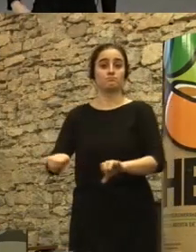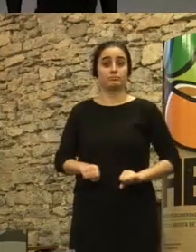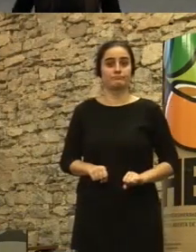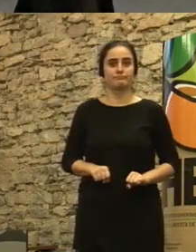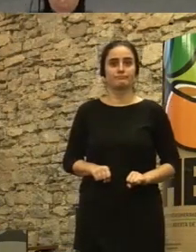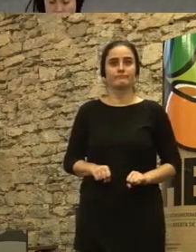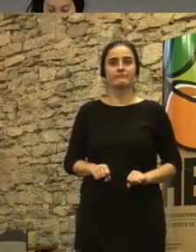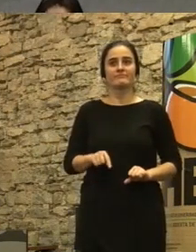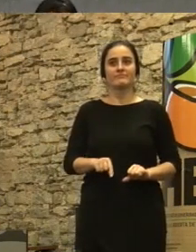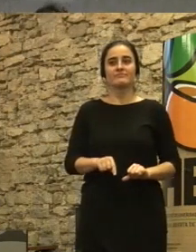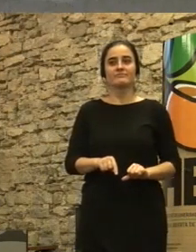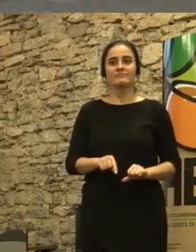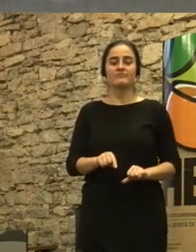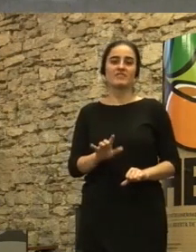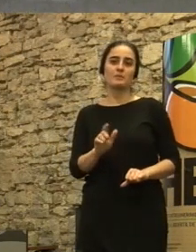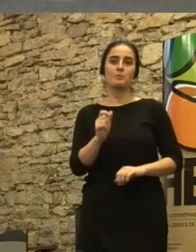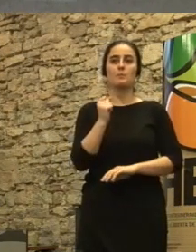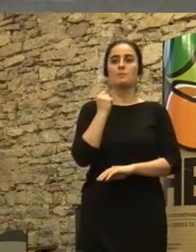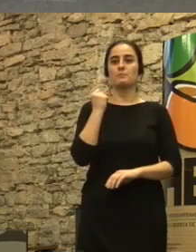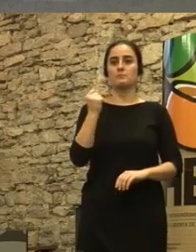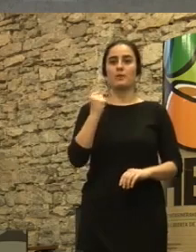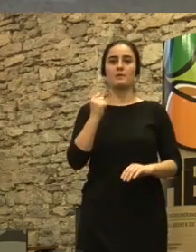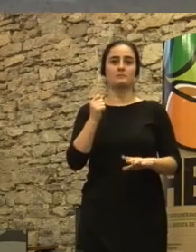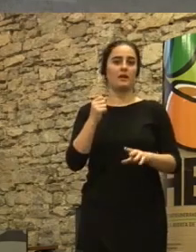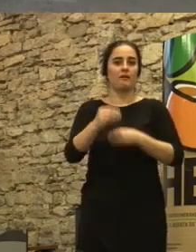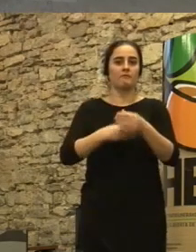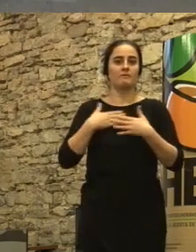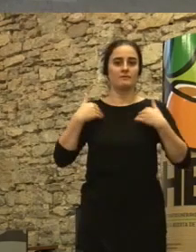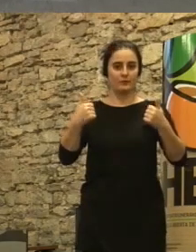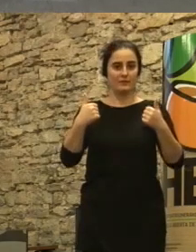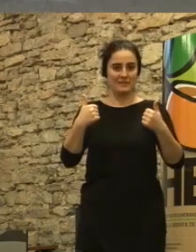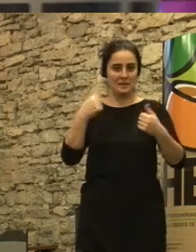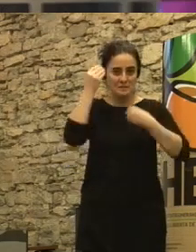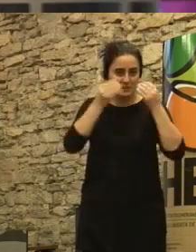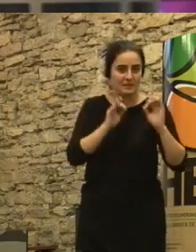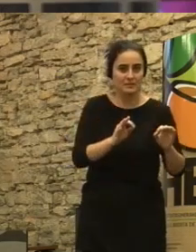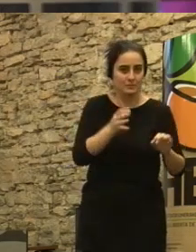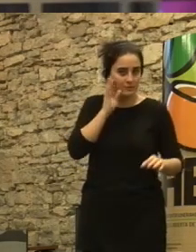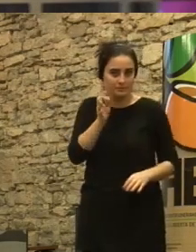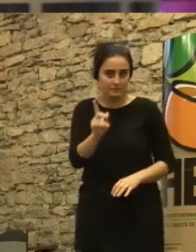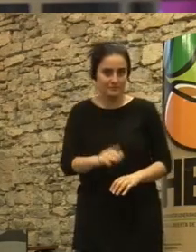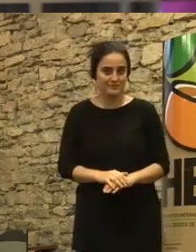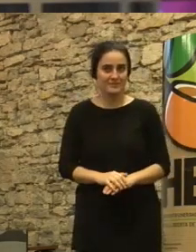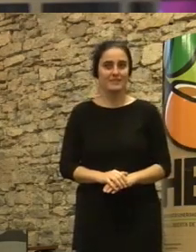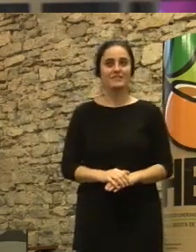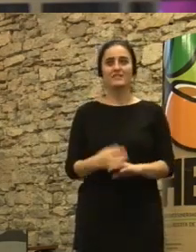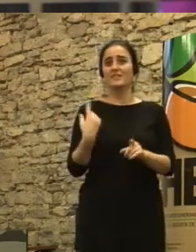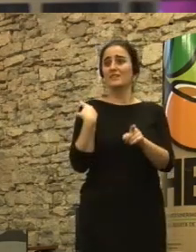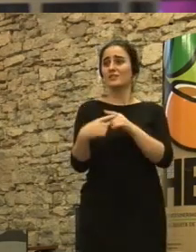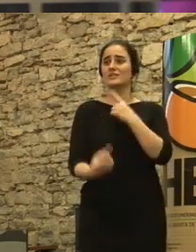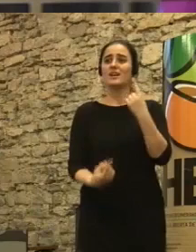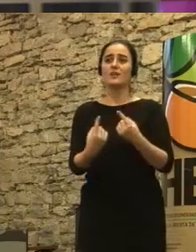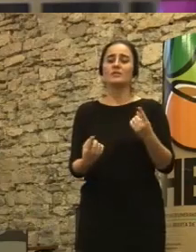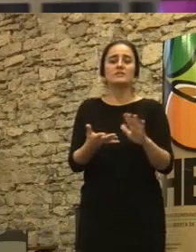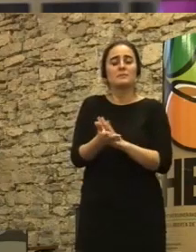tienen potestad para hacer lo que les venga en gana, y eso no es verdad. Hay cosas que la participación no